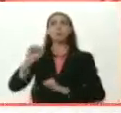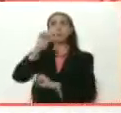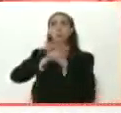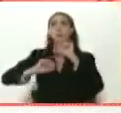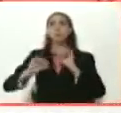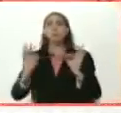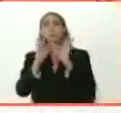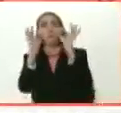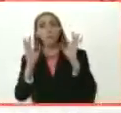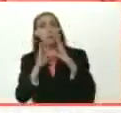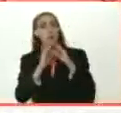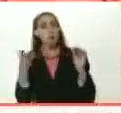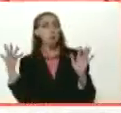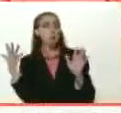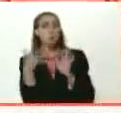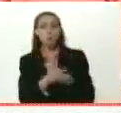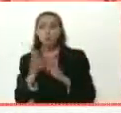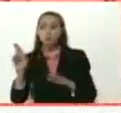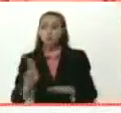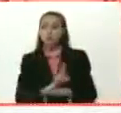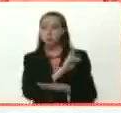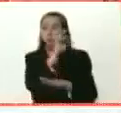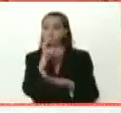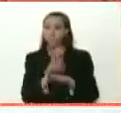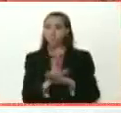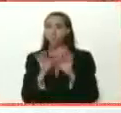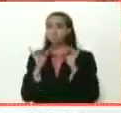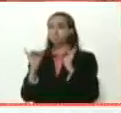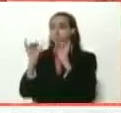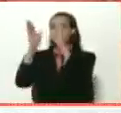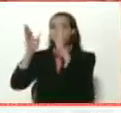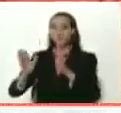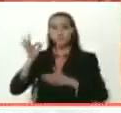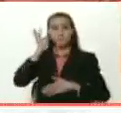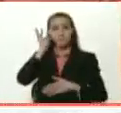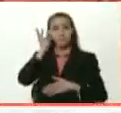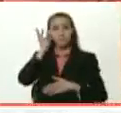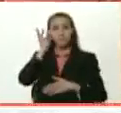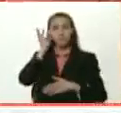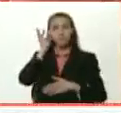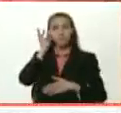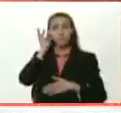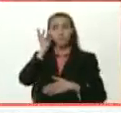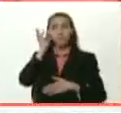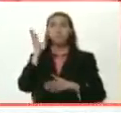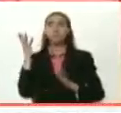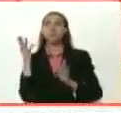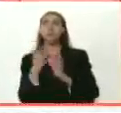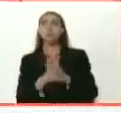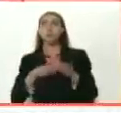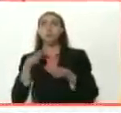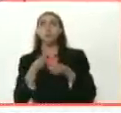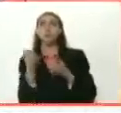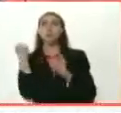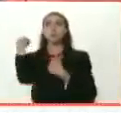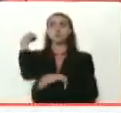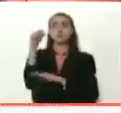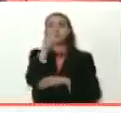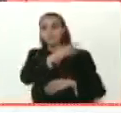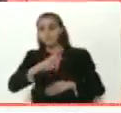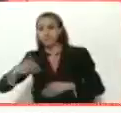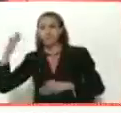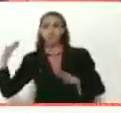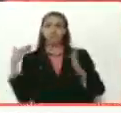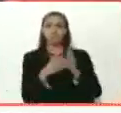forma, todo lo que tiene que ver con el uso de la propia mujer como correo de ante su propio agresor. Y así como